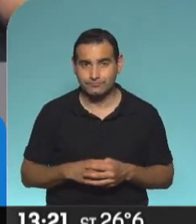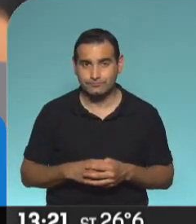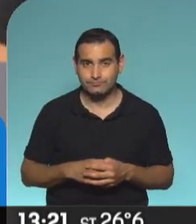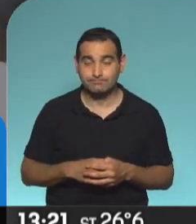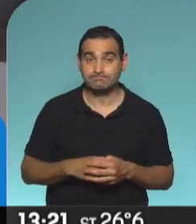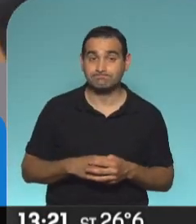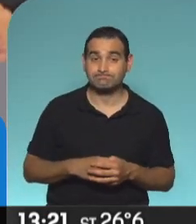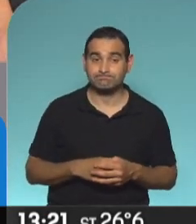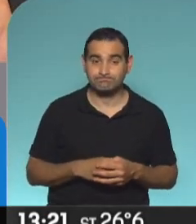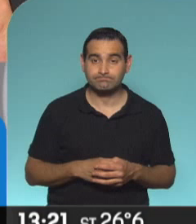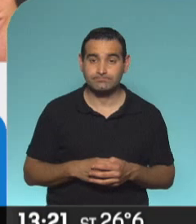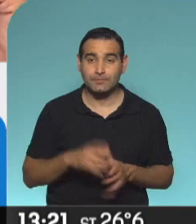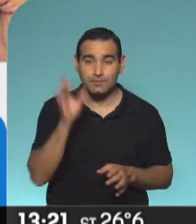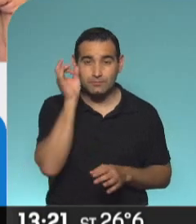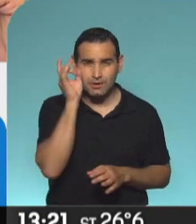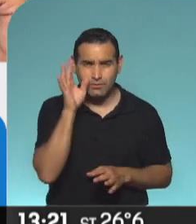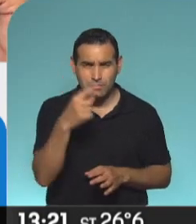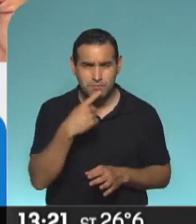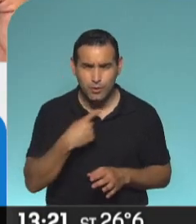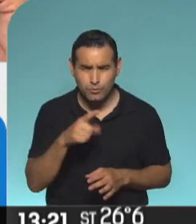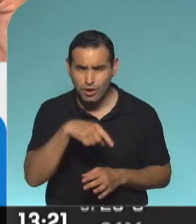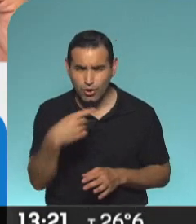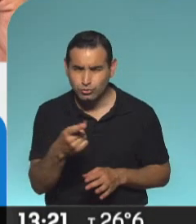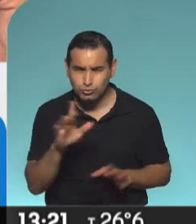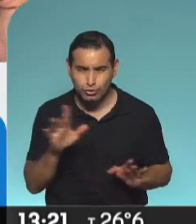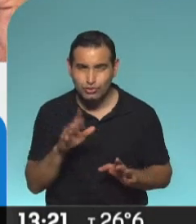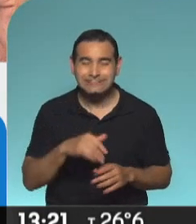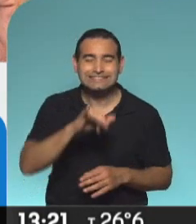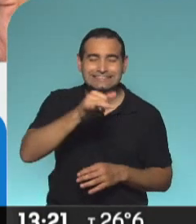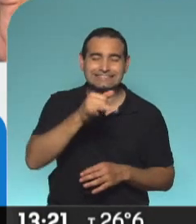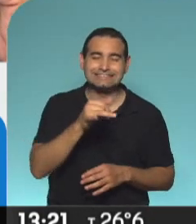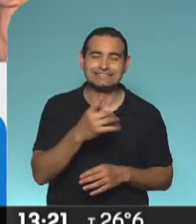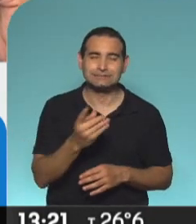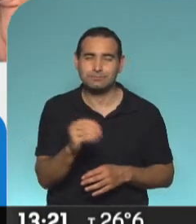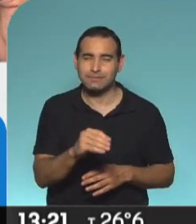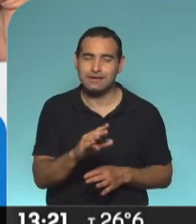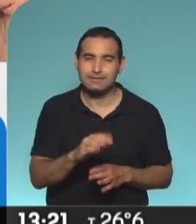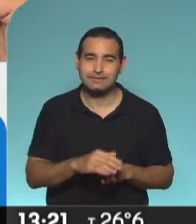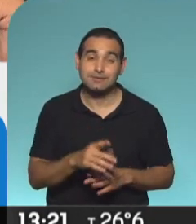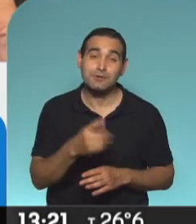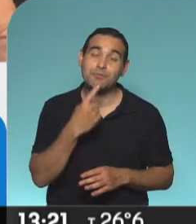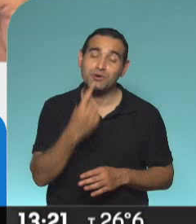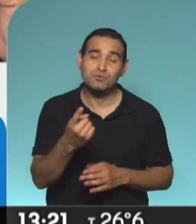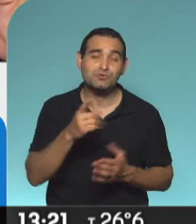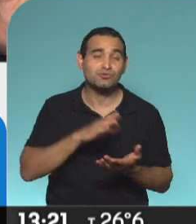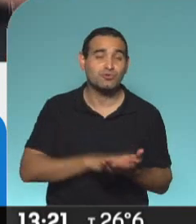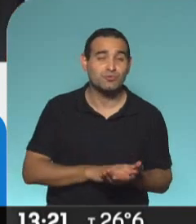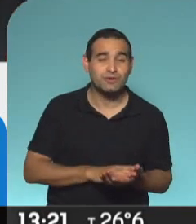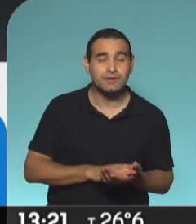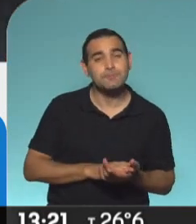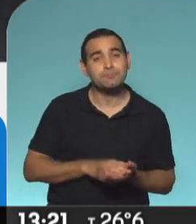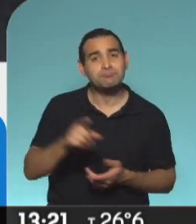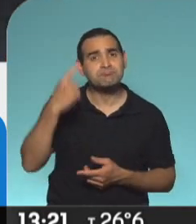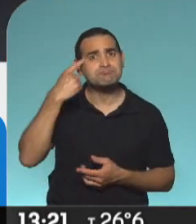Bien, Laura, perdón, me habías preguntado otra cosa. Quedaba un me tema parece pendiente. Que no te la contesté. Sí, consultarle respecto a cómo analiza